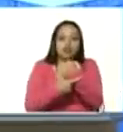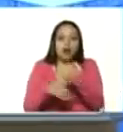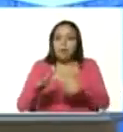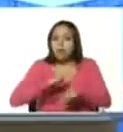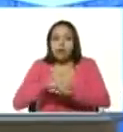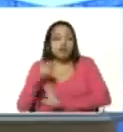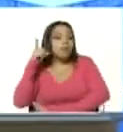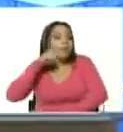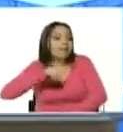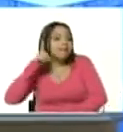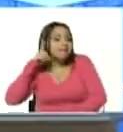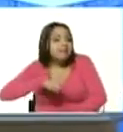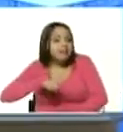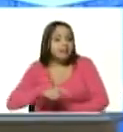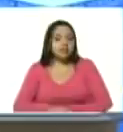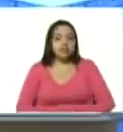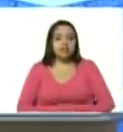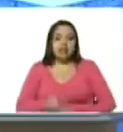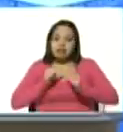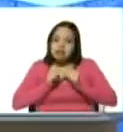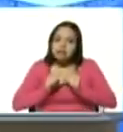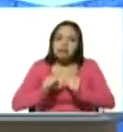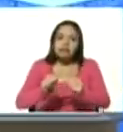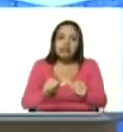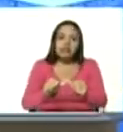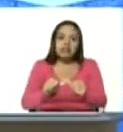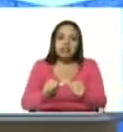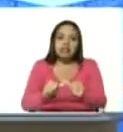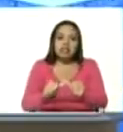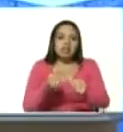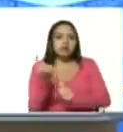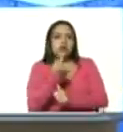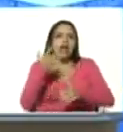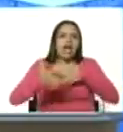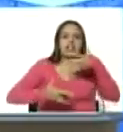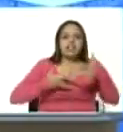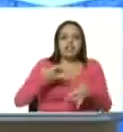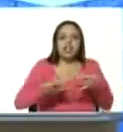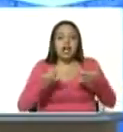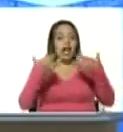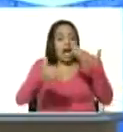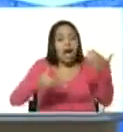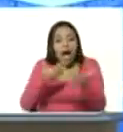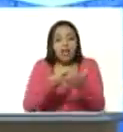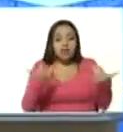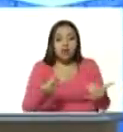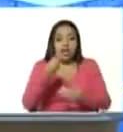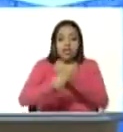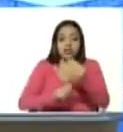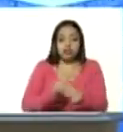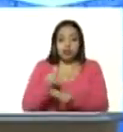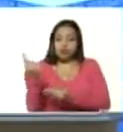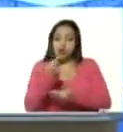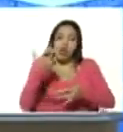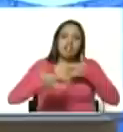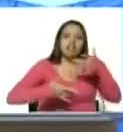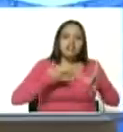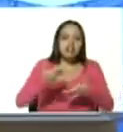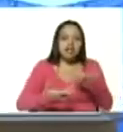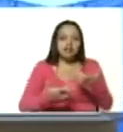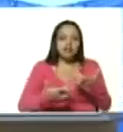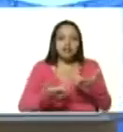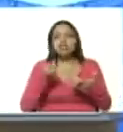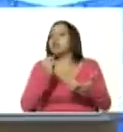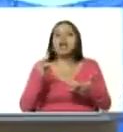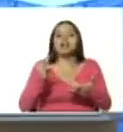existe, persisten en la única actividad que hasta ahora han hecho y con la única actividad con la que